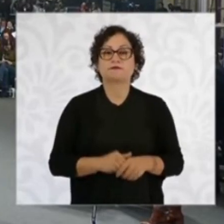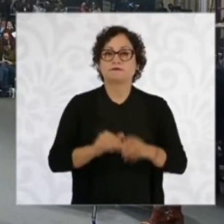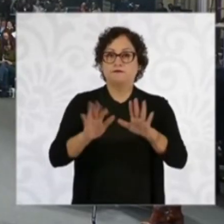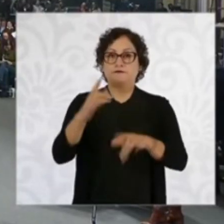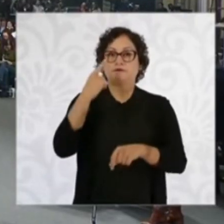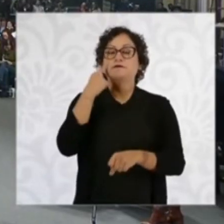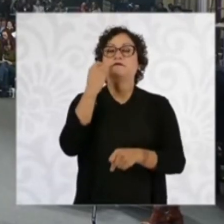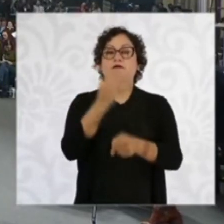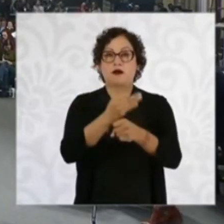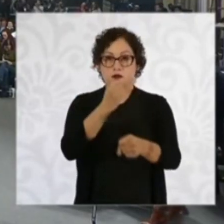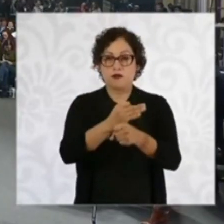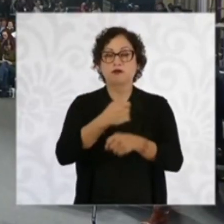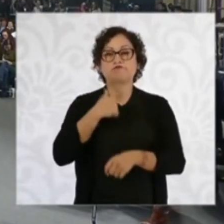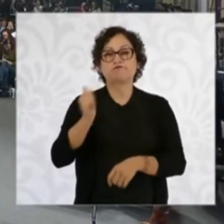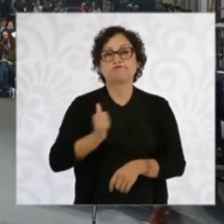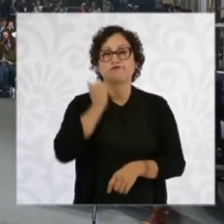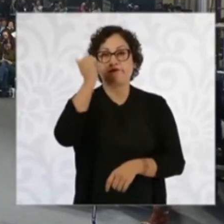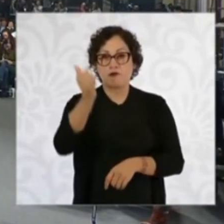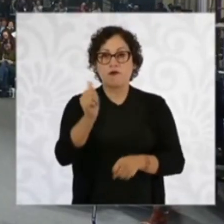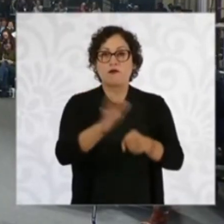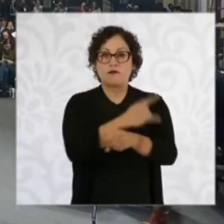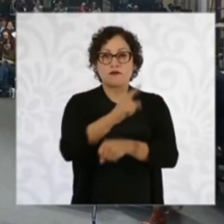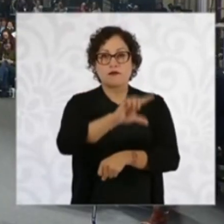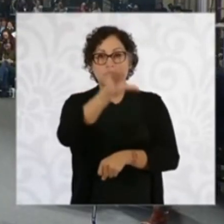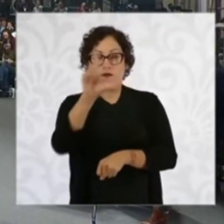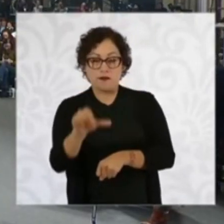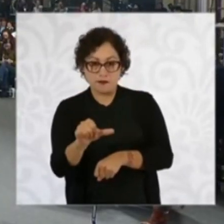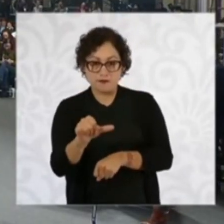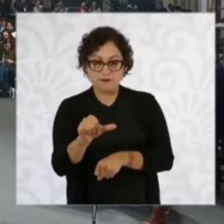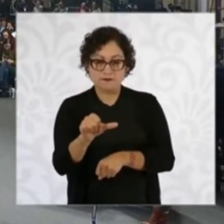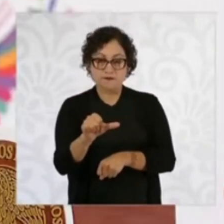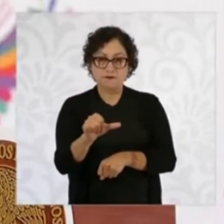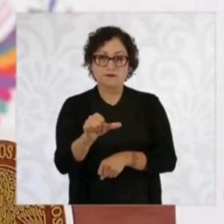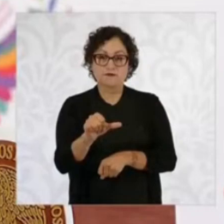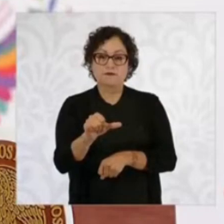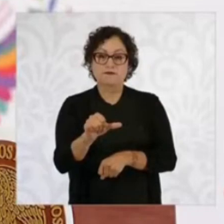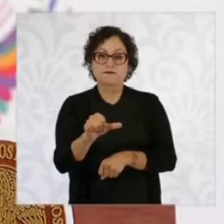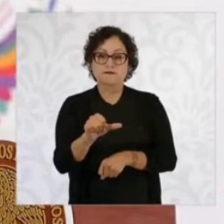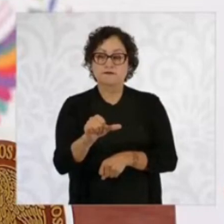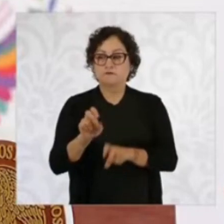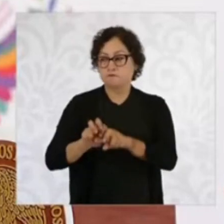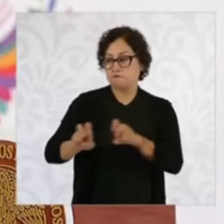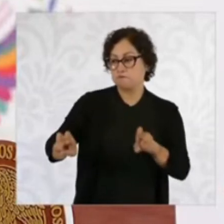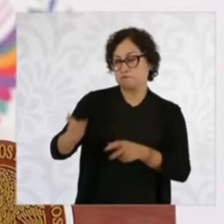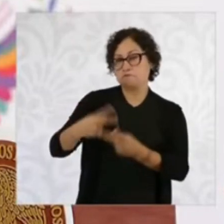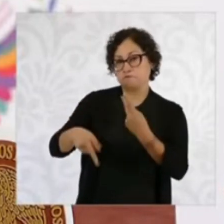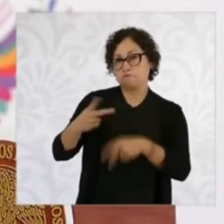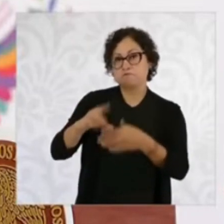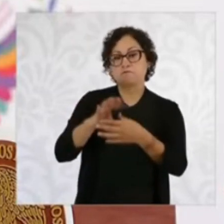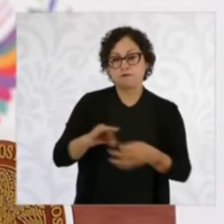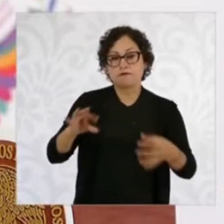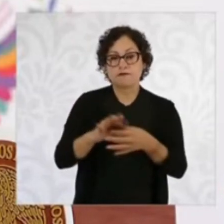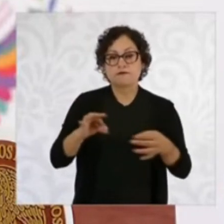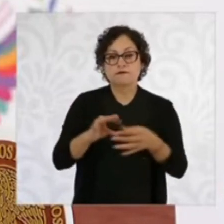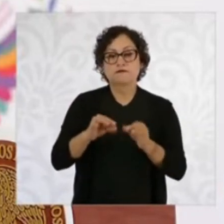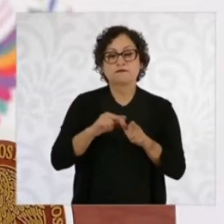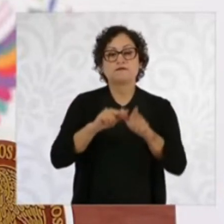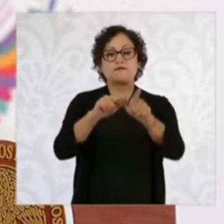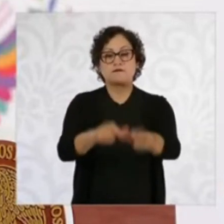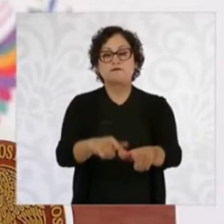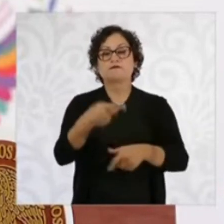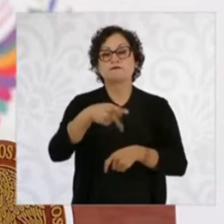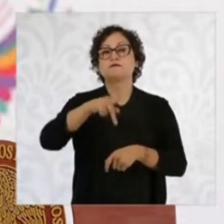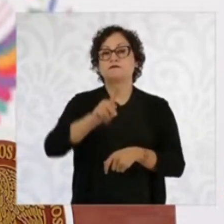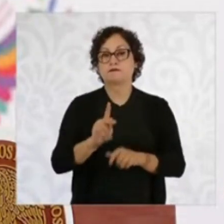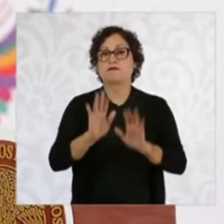Quiero aprovechar porque después van a seguir visitándonos todo el equipo de la SEDATU y el Infonavit.